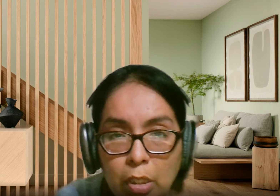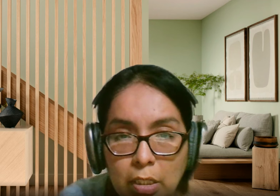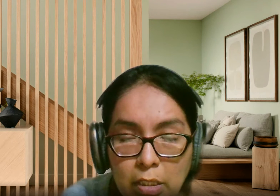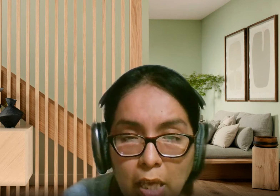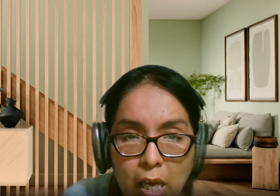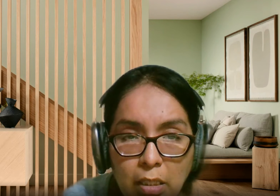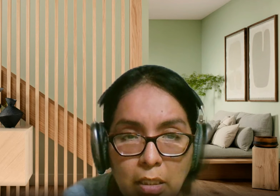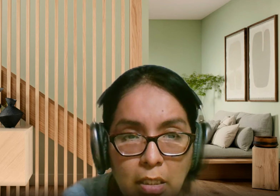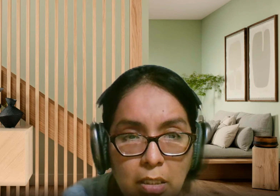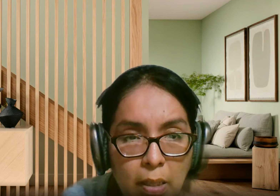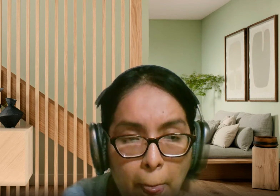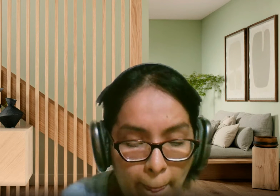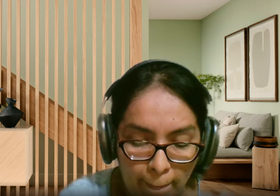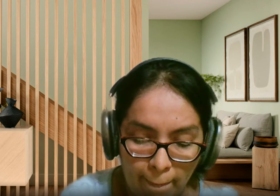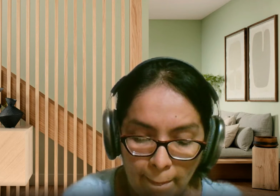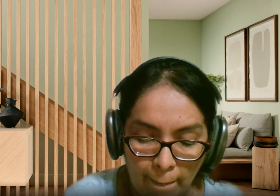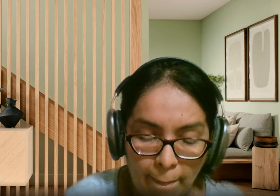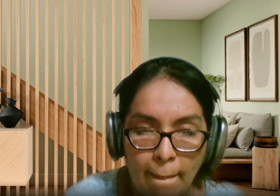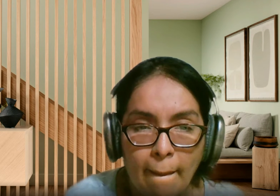visto gestantes.